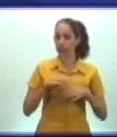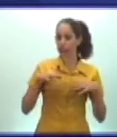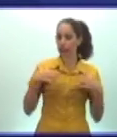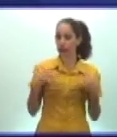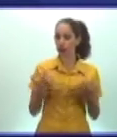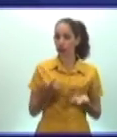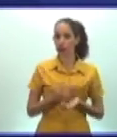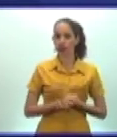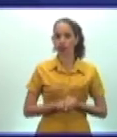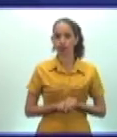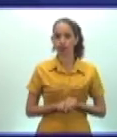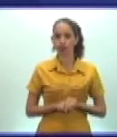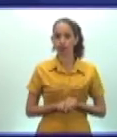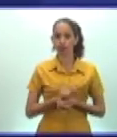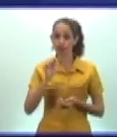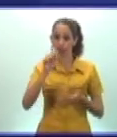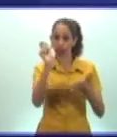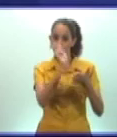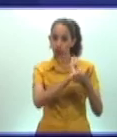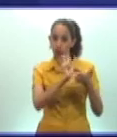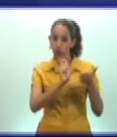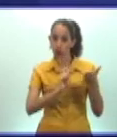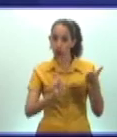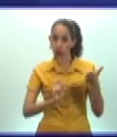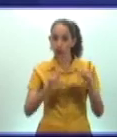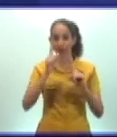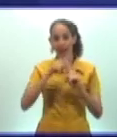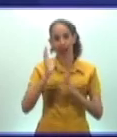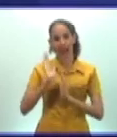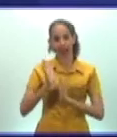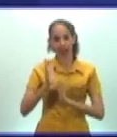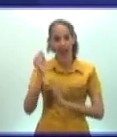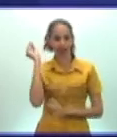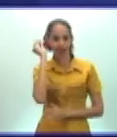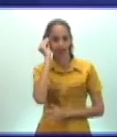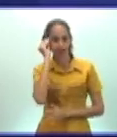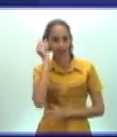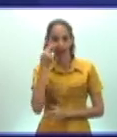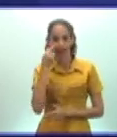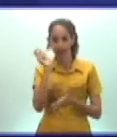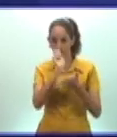a copiar la tarea de aprendizaje.